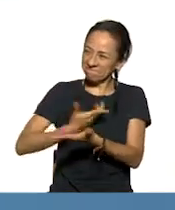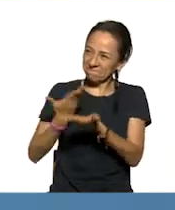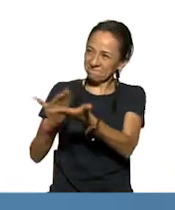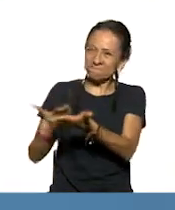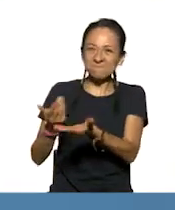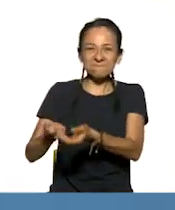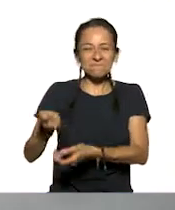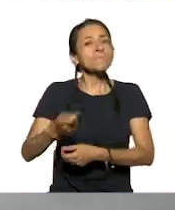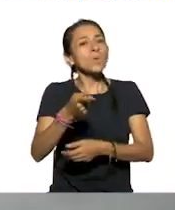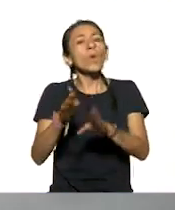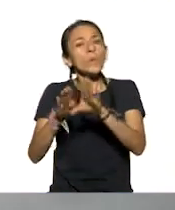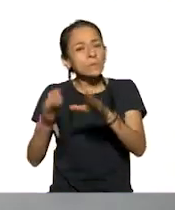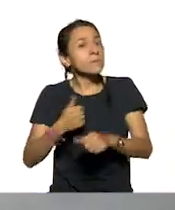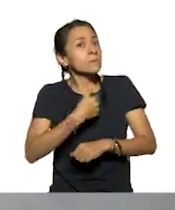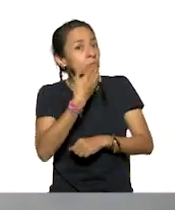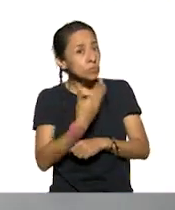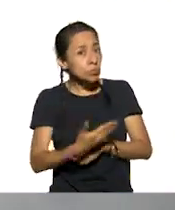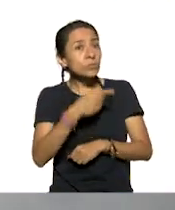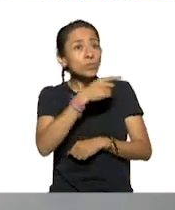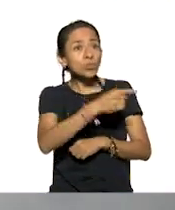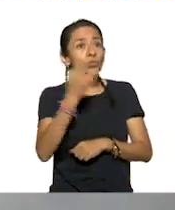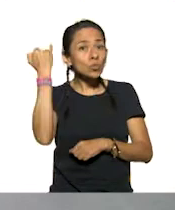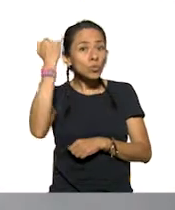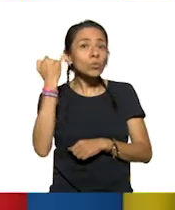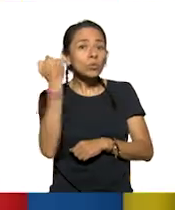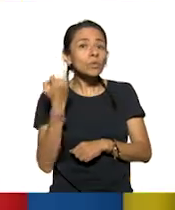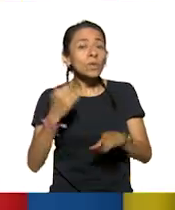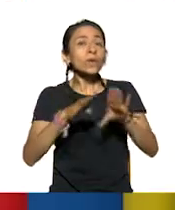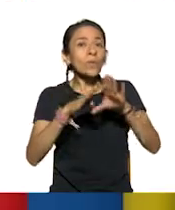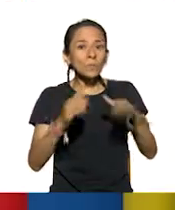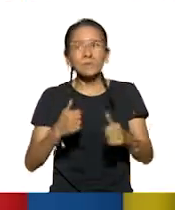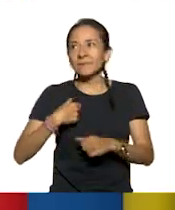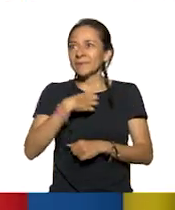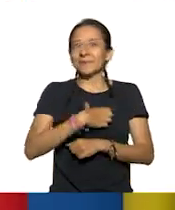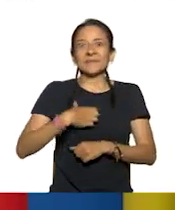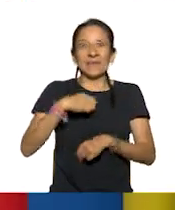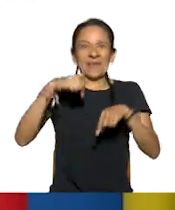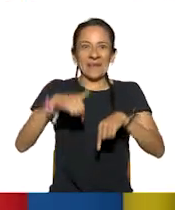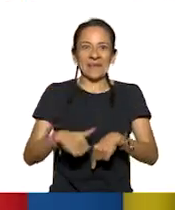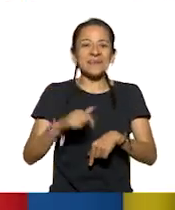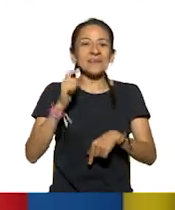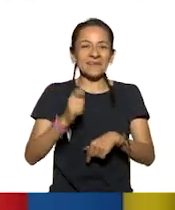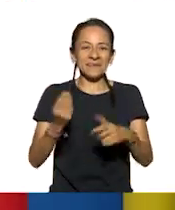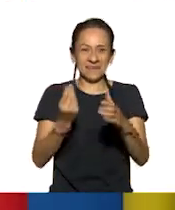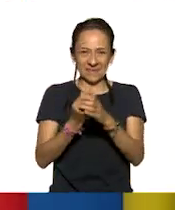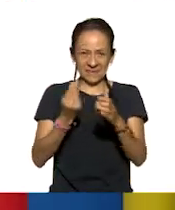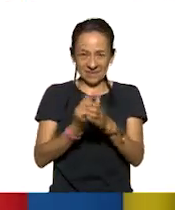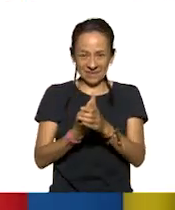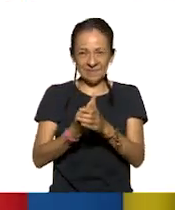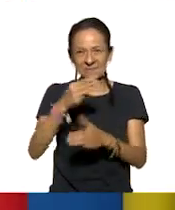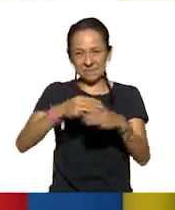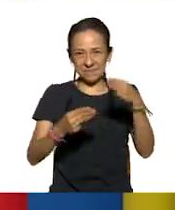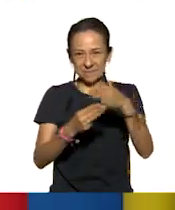acompañes hoy y contenta de estar con ustedes en una clase más de Historia de quinto grado. ¿Ya están